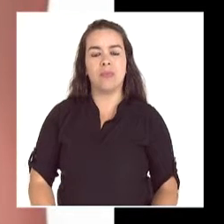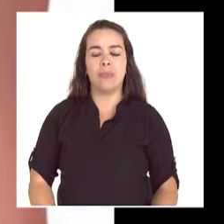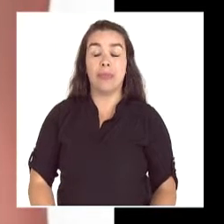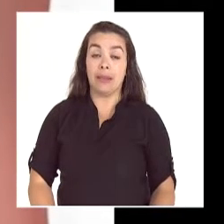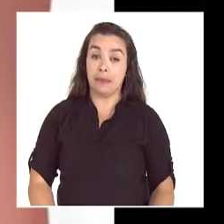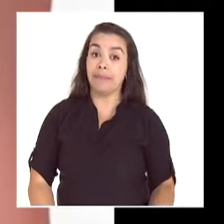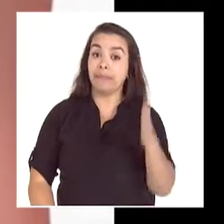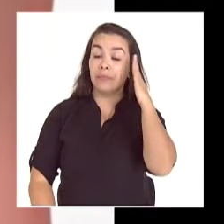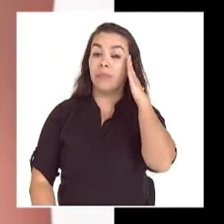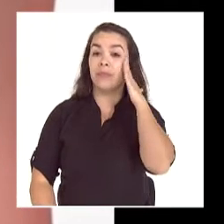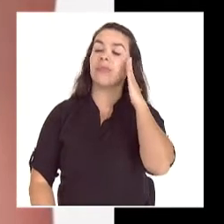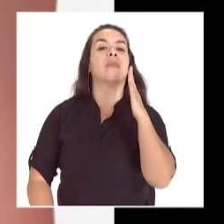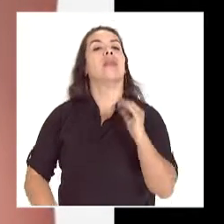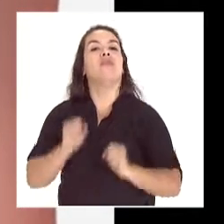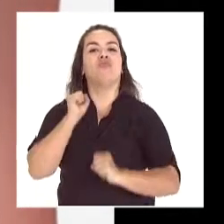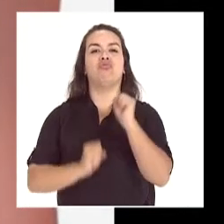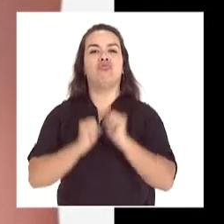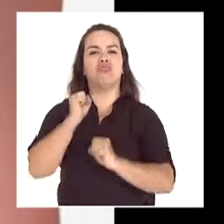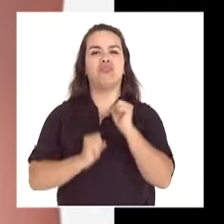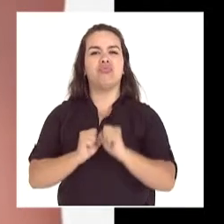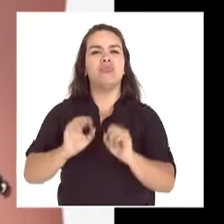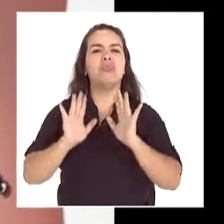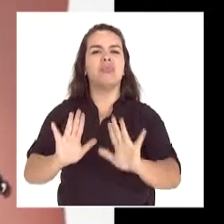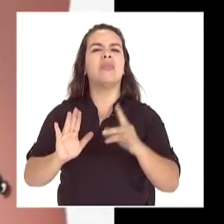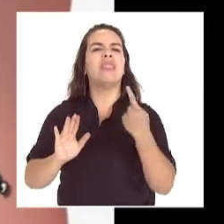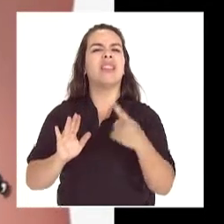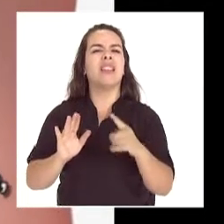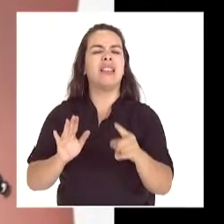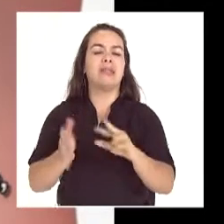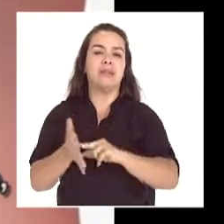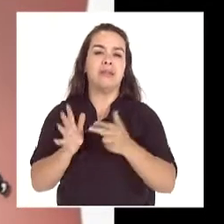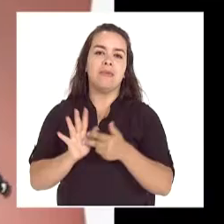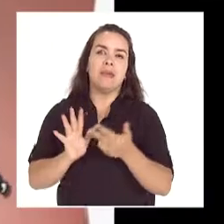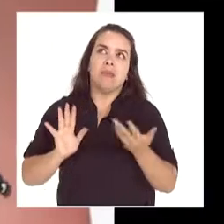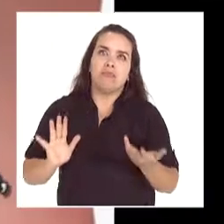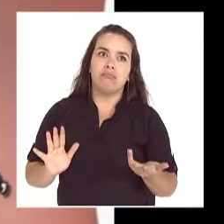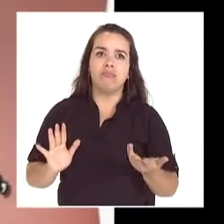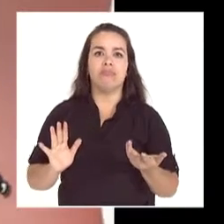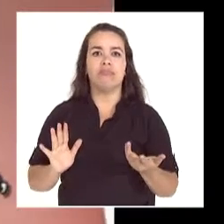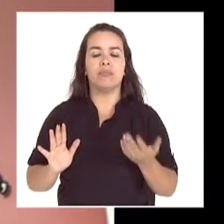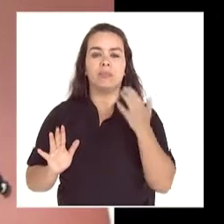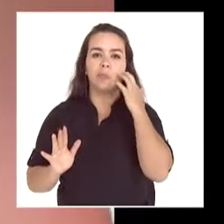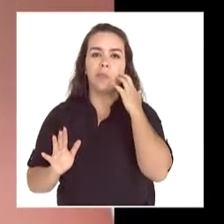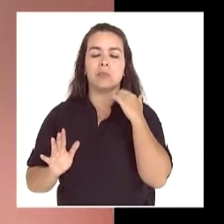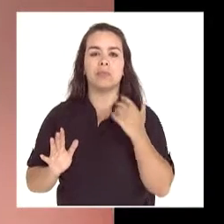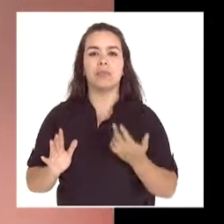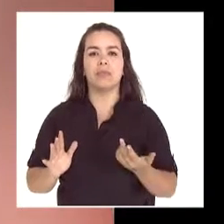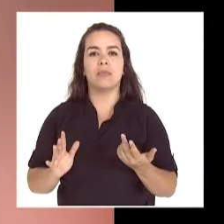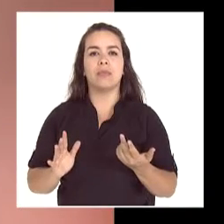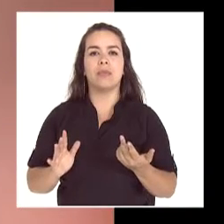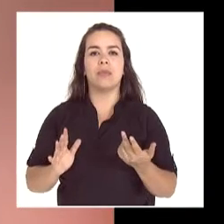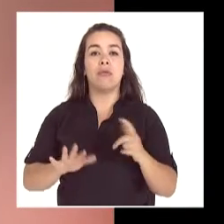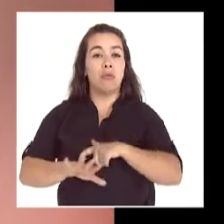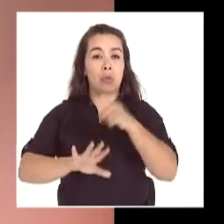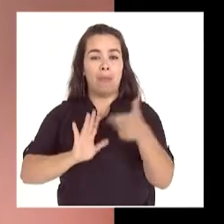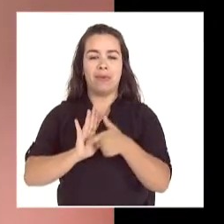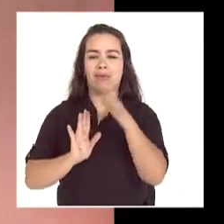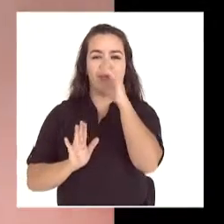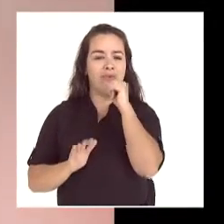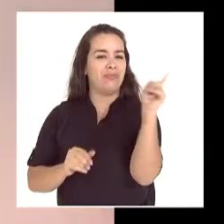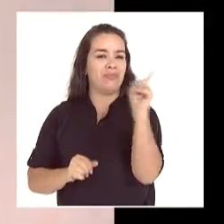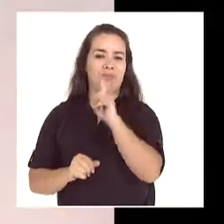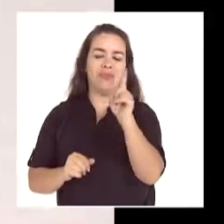Hablar de hipertensión arterial no puede ser completo sin hablar